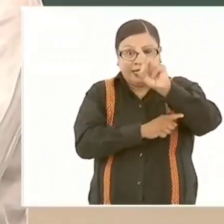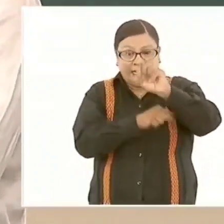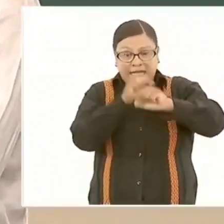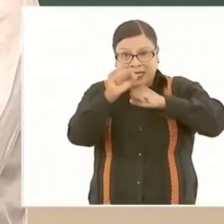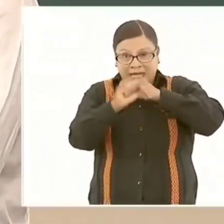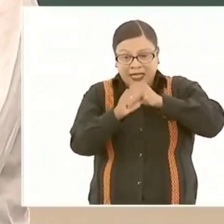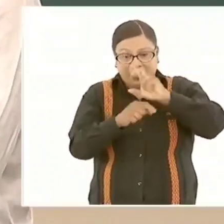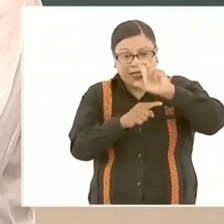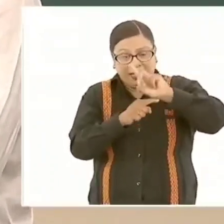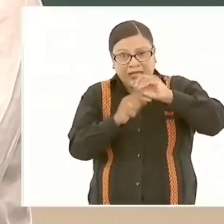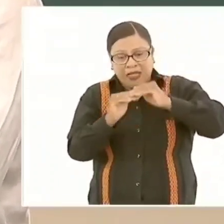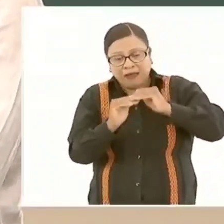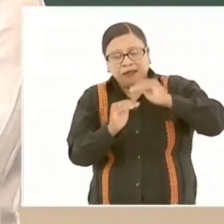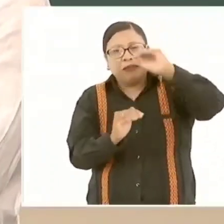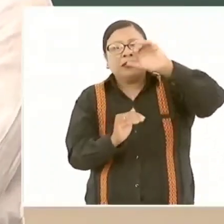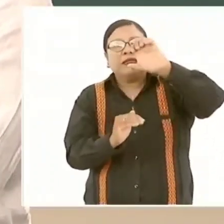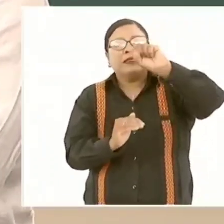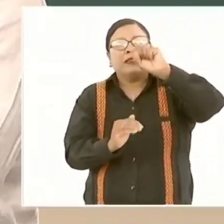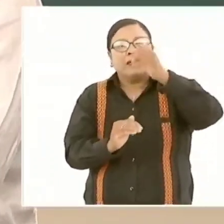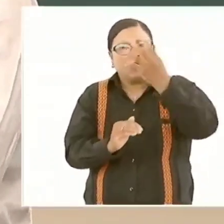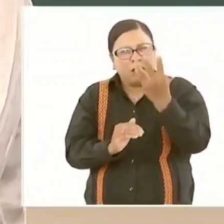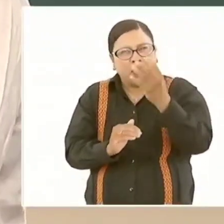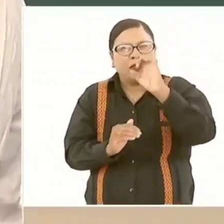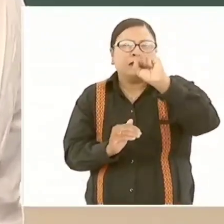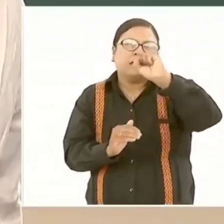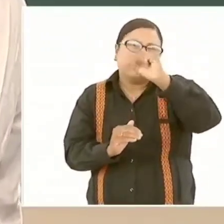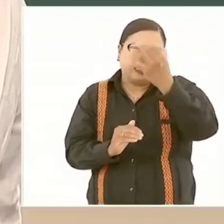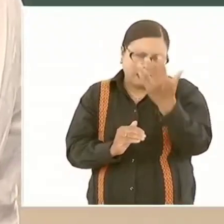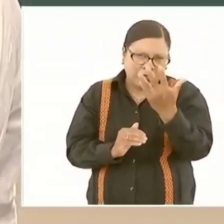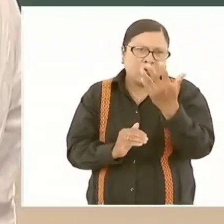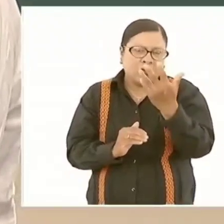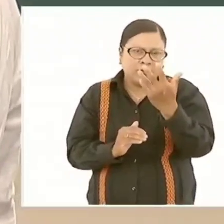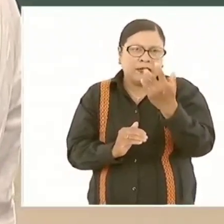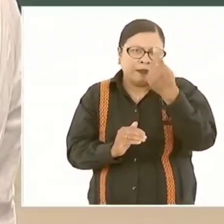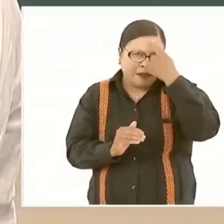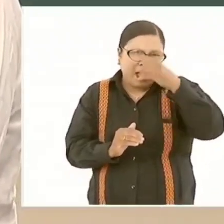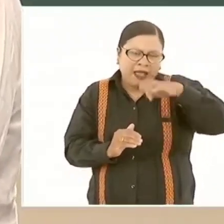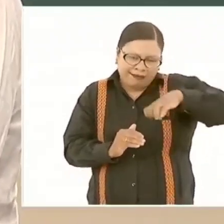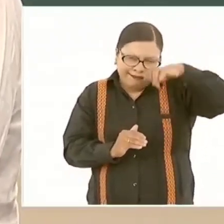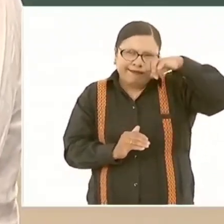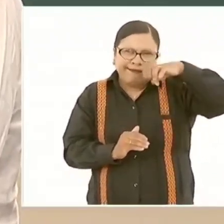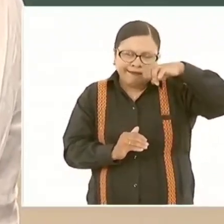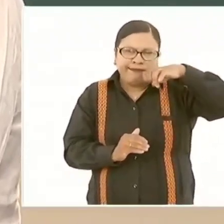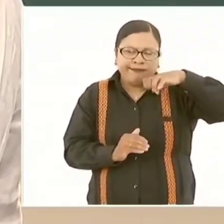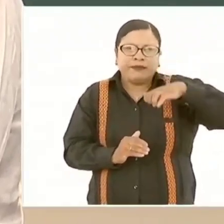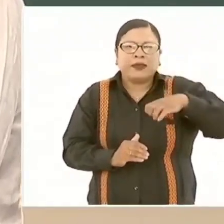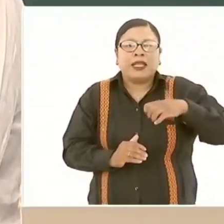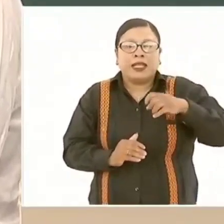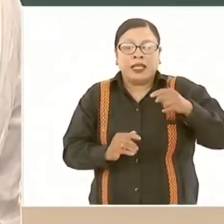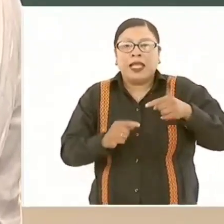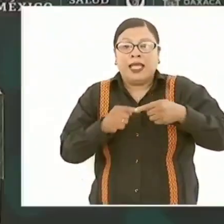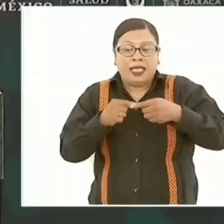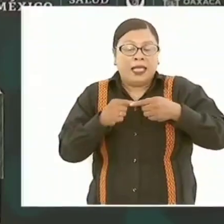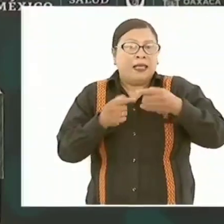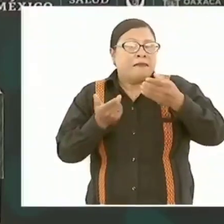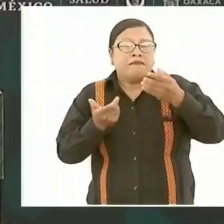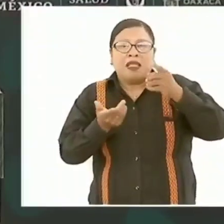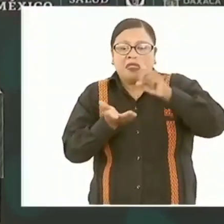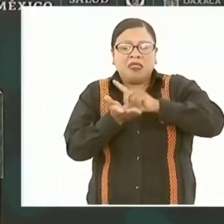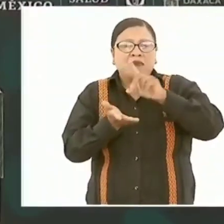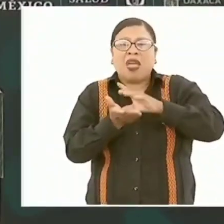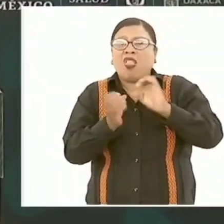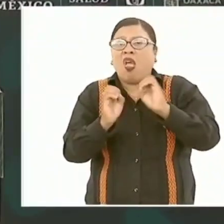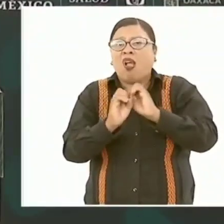30 a 64, porque ya en 65 ya está la pensión para adulto mayor, el discapacitado no recibía